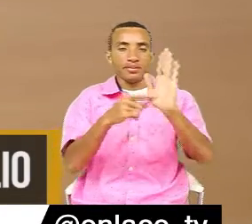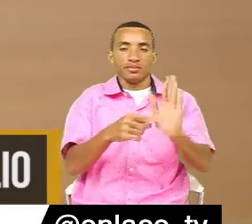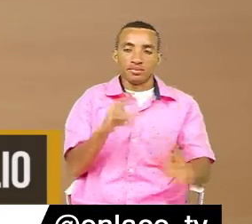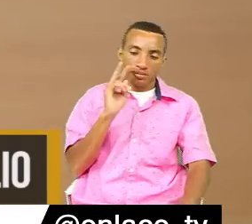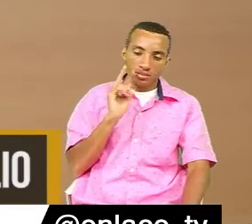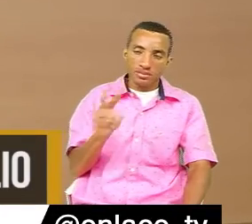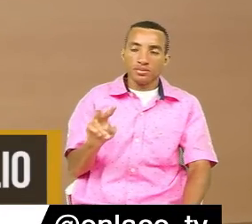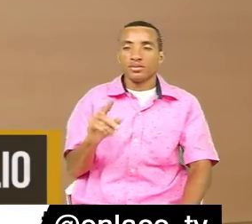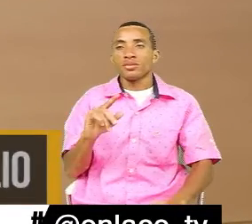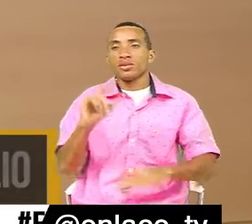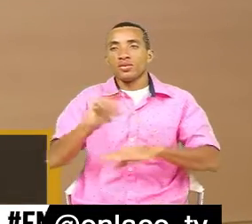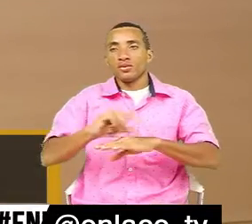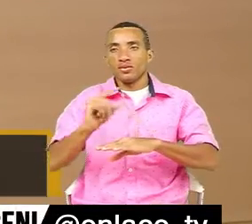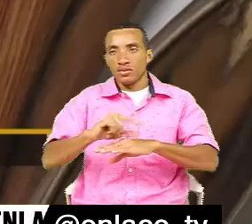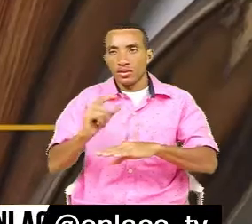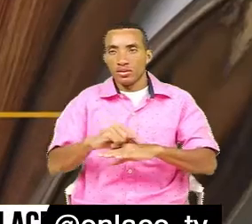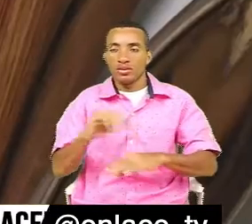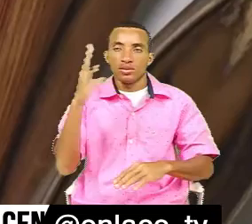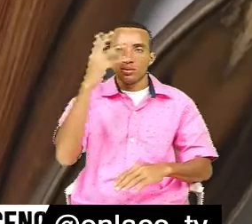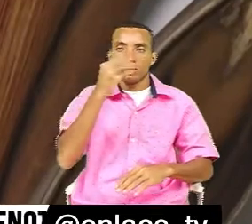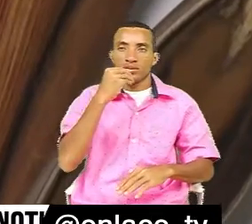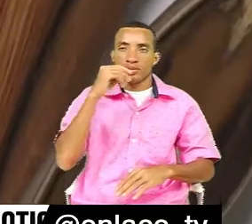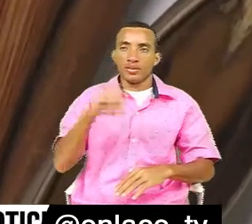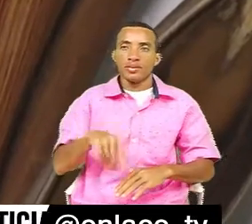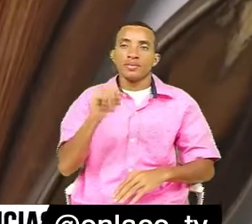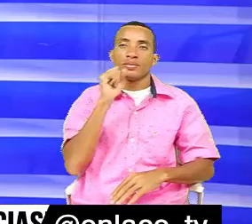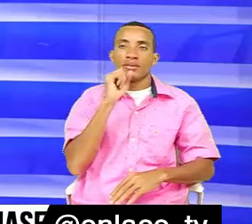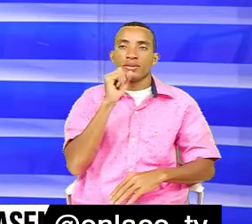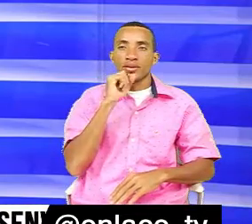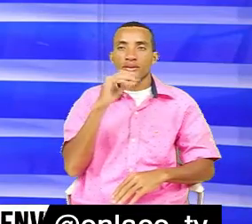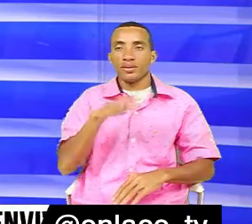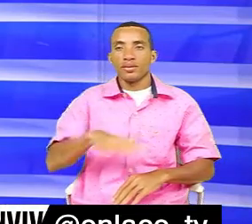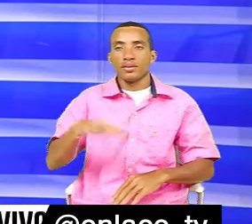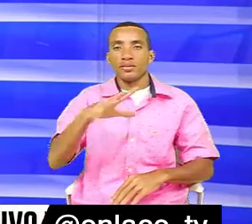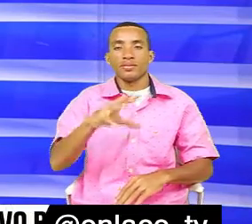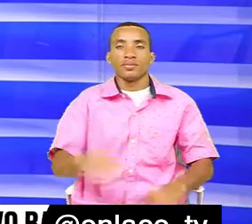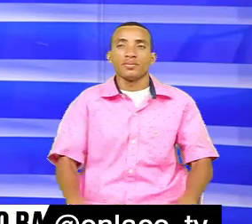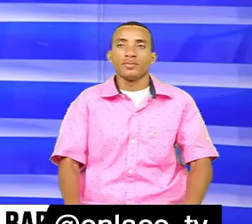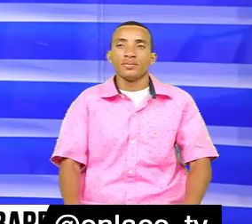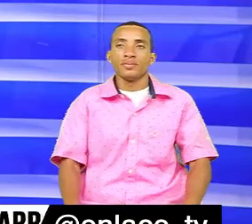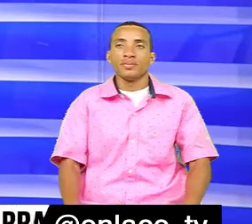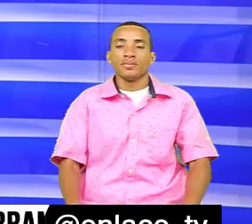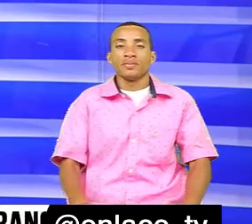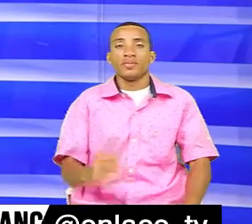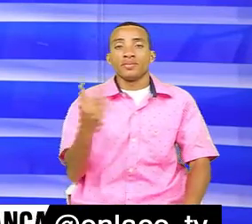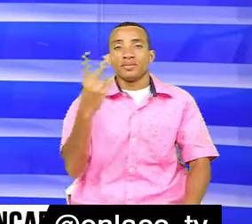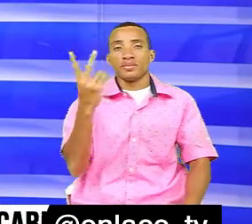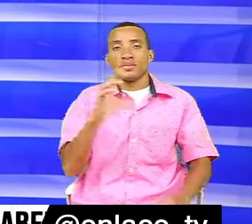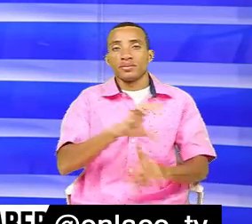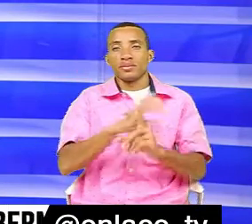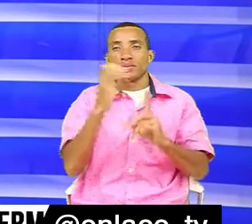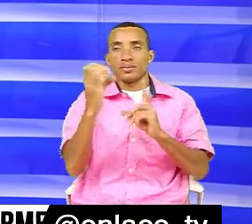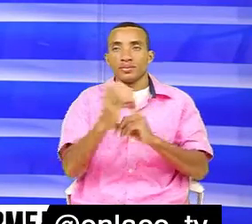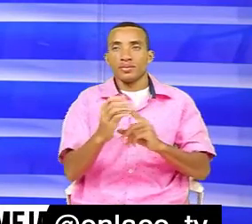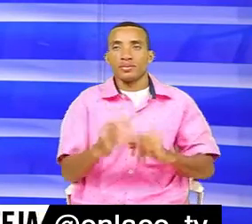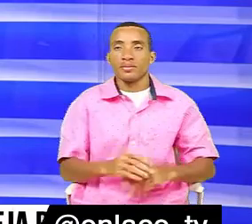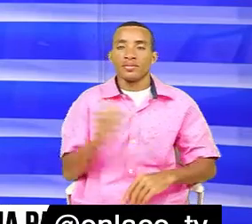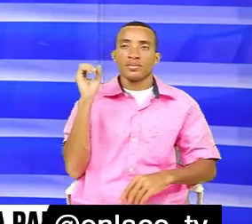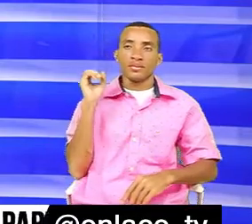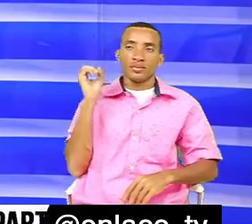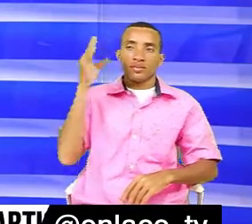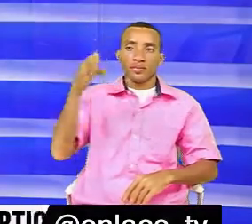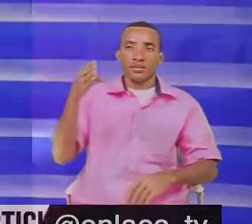de la Belleza Social, Cultural y Turística de Barranca Bermeja. Viernes Cultural, son cubano en el Club